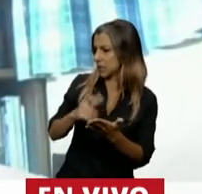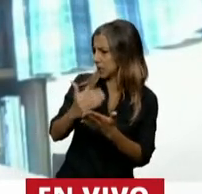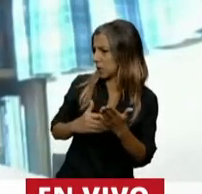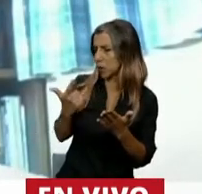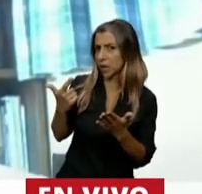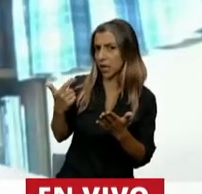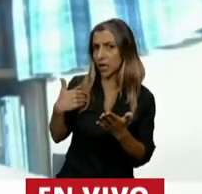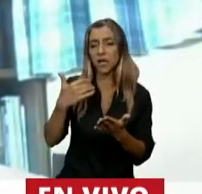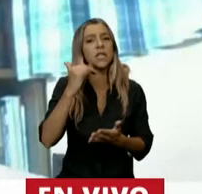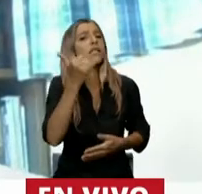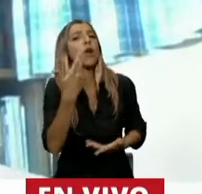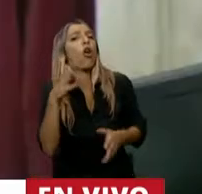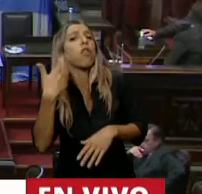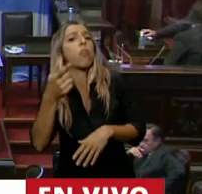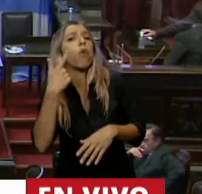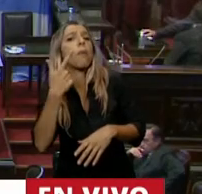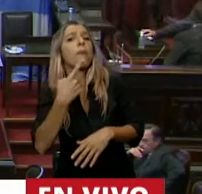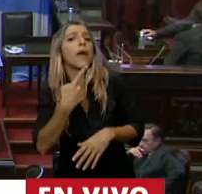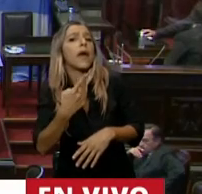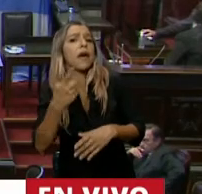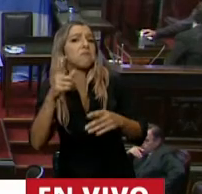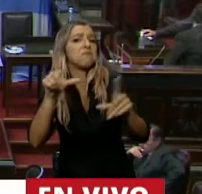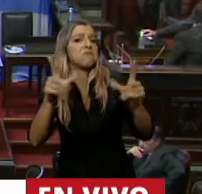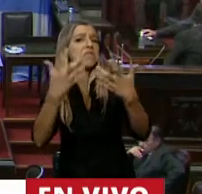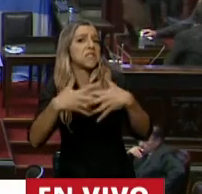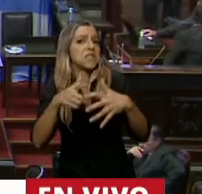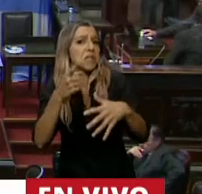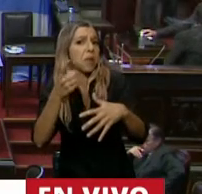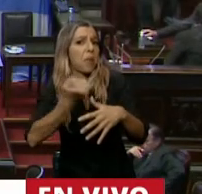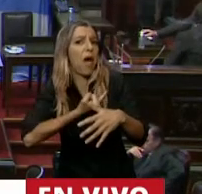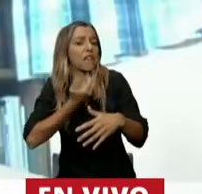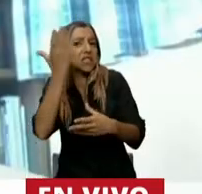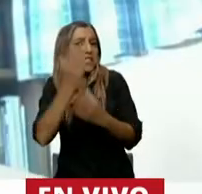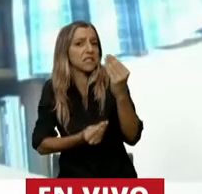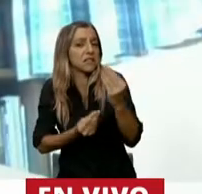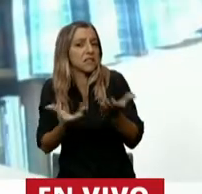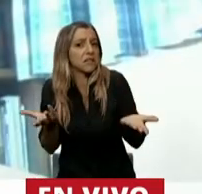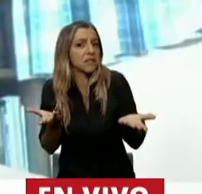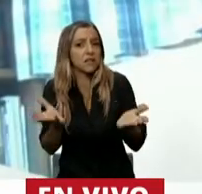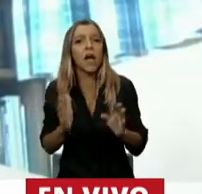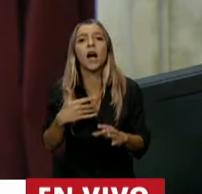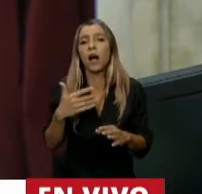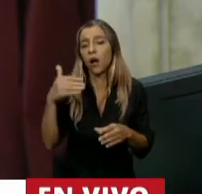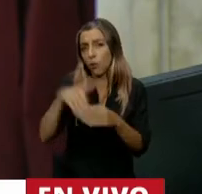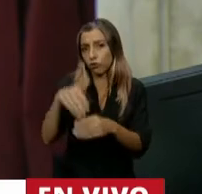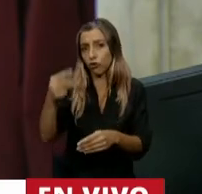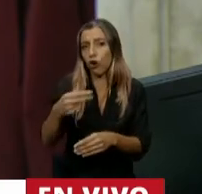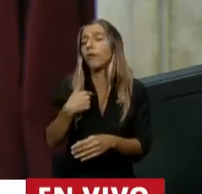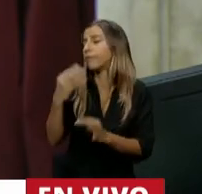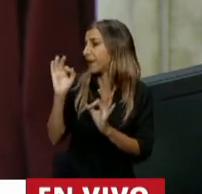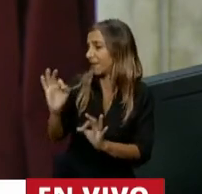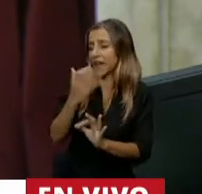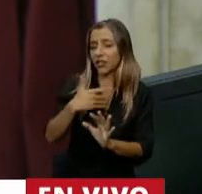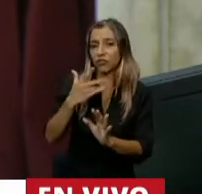Sí, pero tuve un error con el sistema. Así que mi voto es negativo, presidente. Perfecto. Presidente